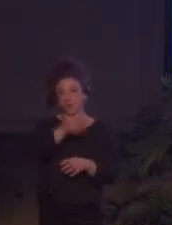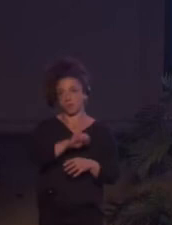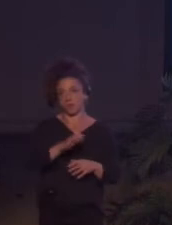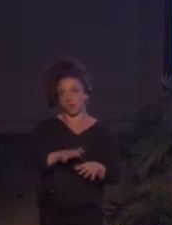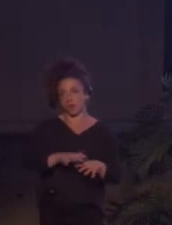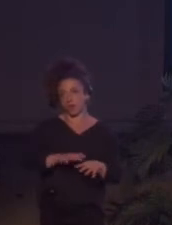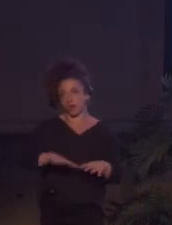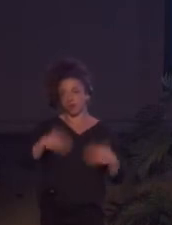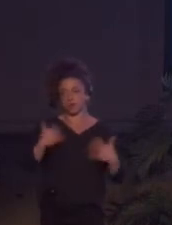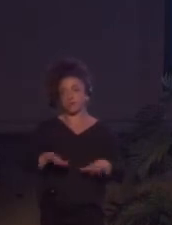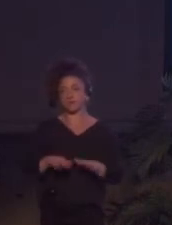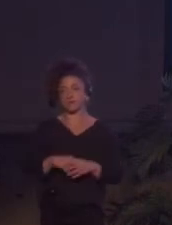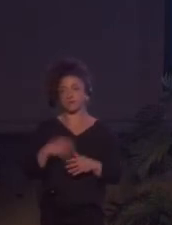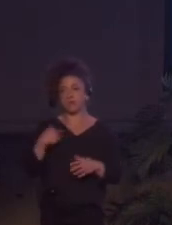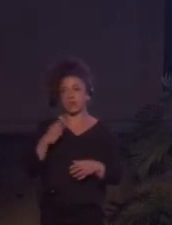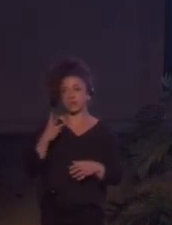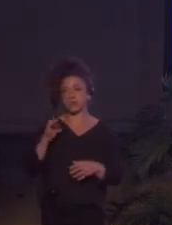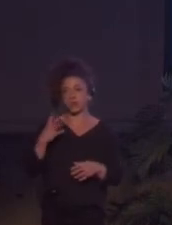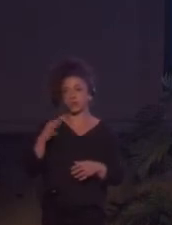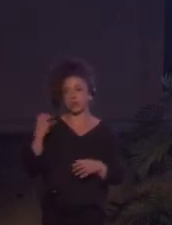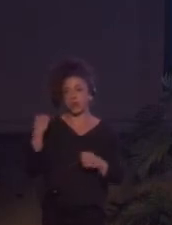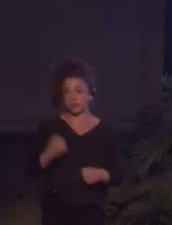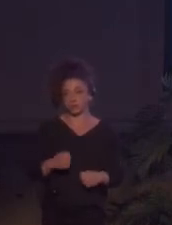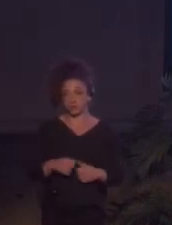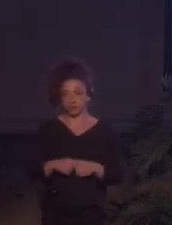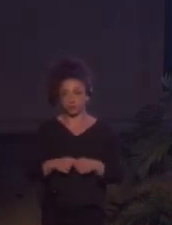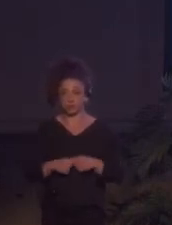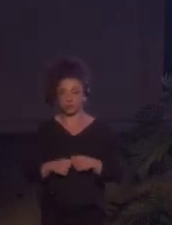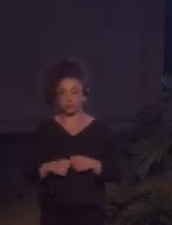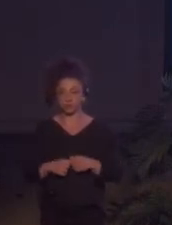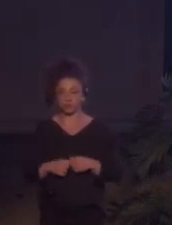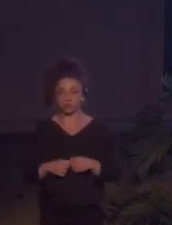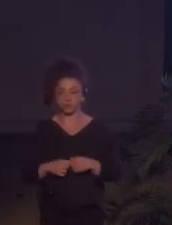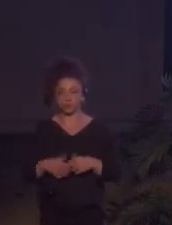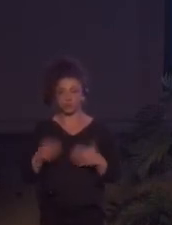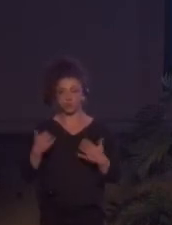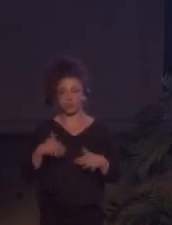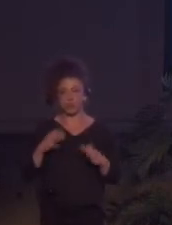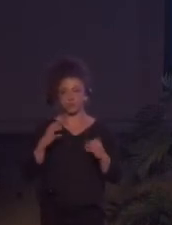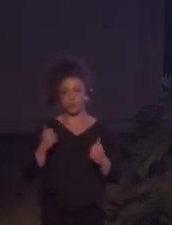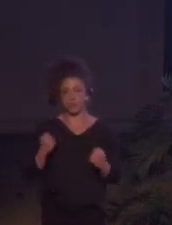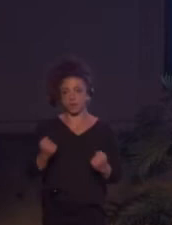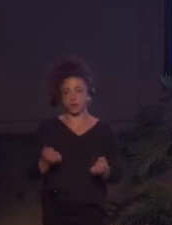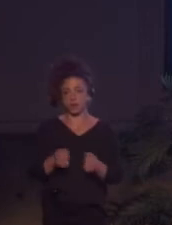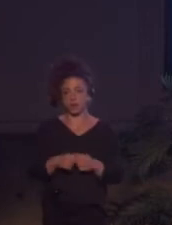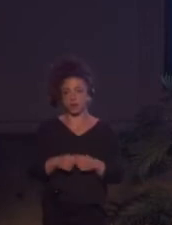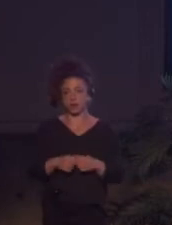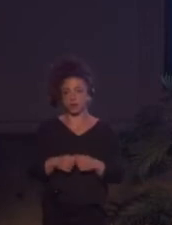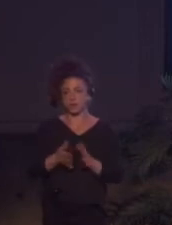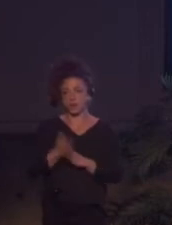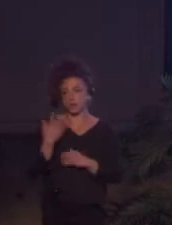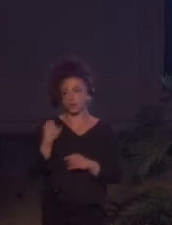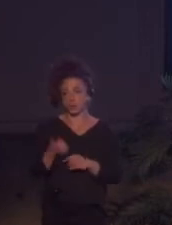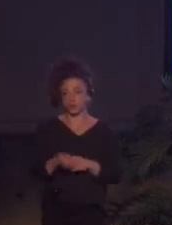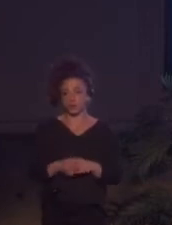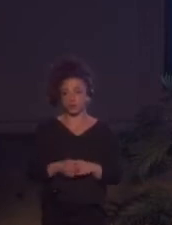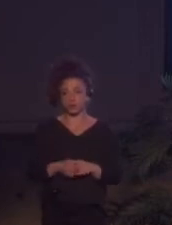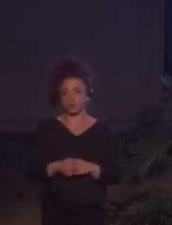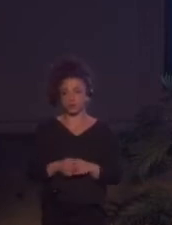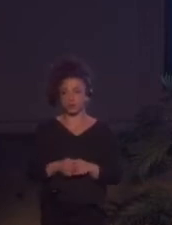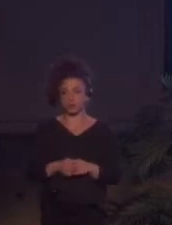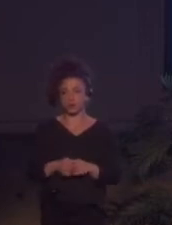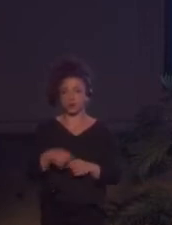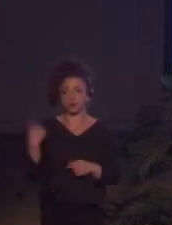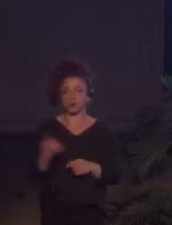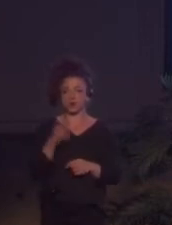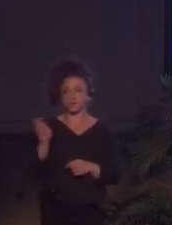occidental, son 20, 30 años, ¿no? Donde empieza a tomar fuerza, quiero decir. Entonces, joder, si es que estamos viendo una